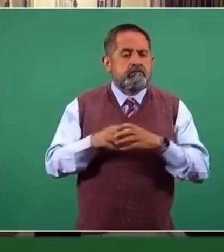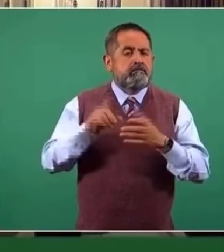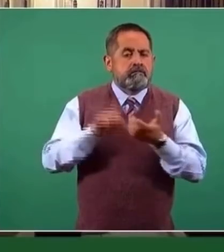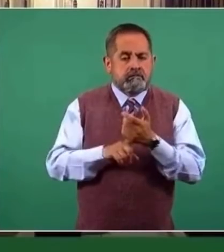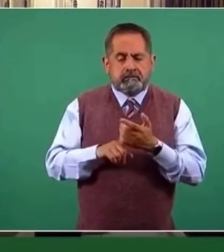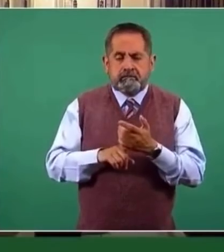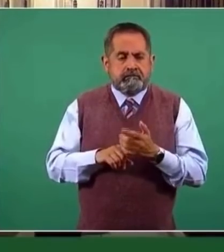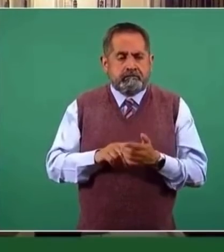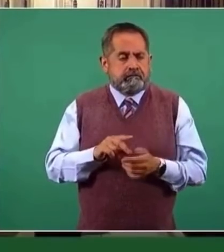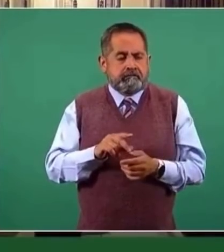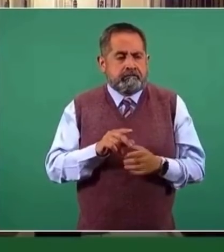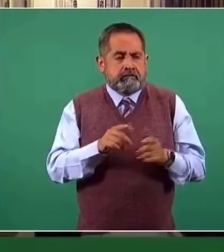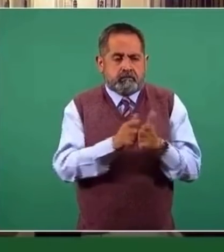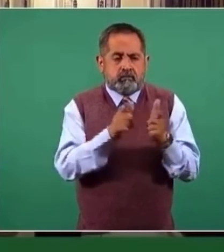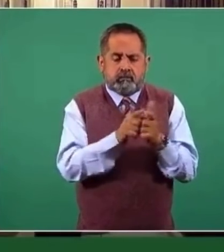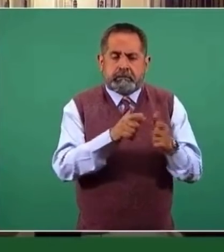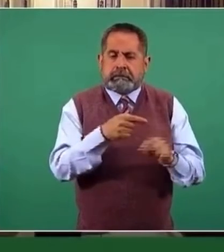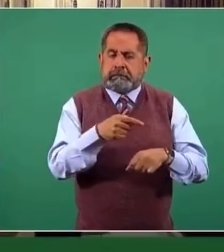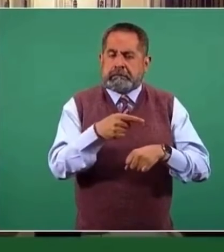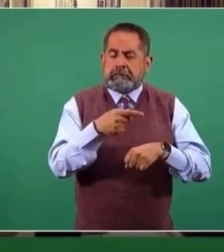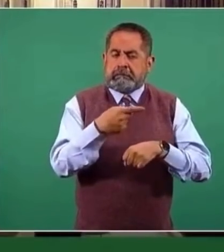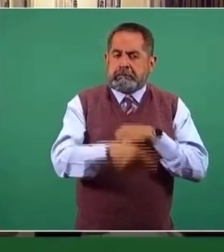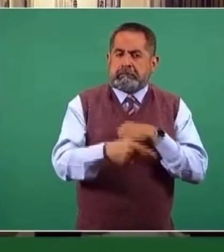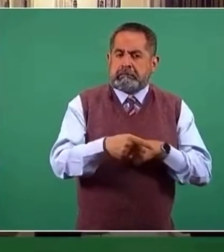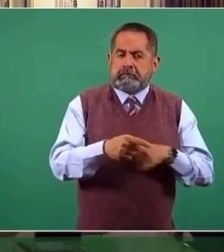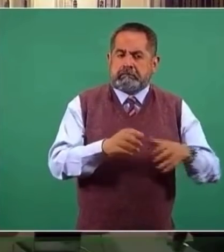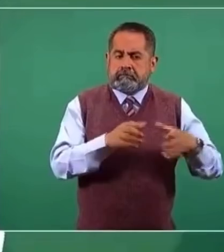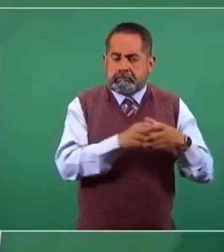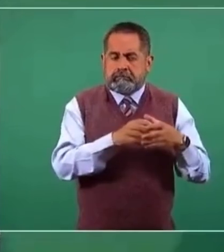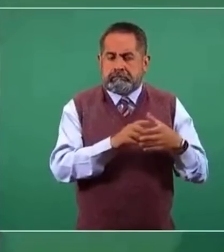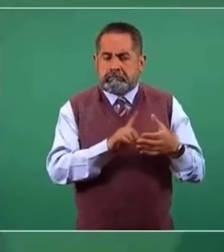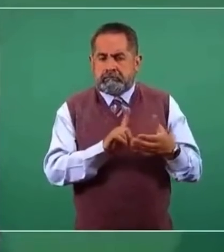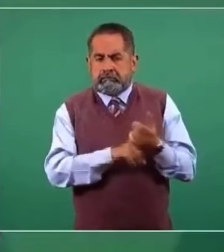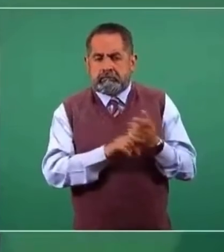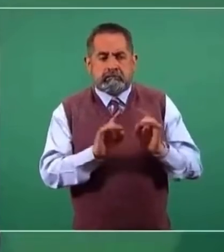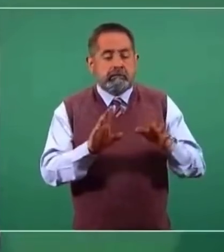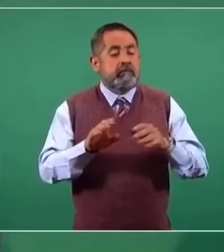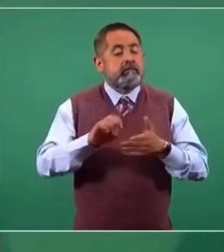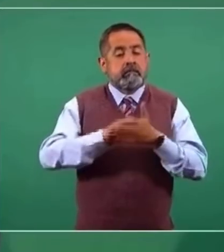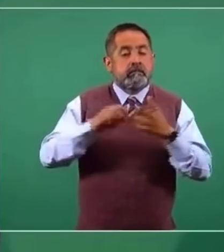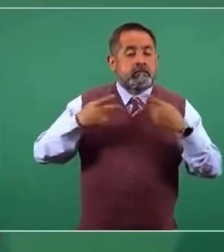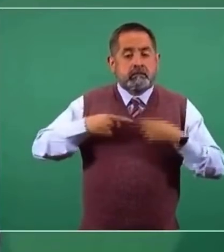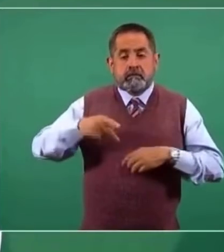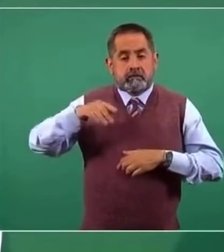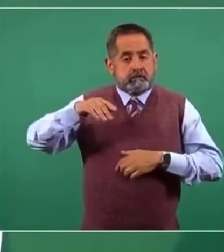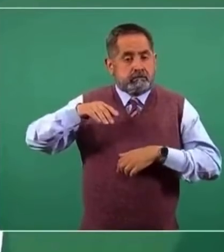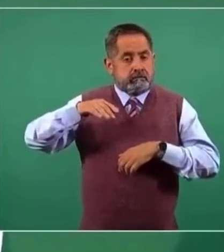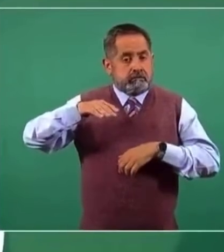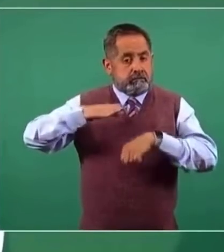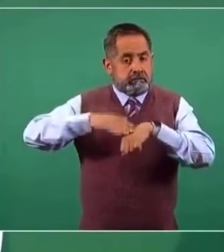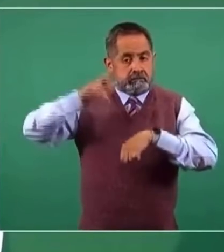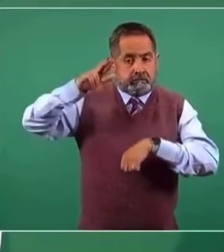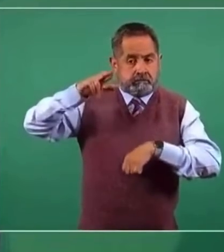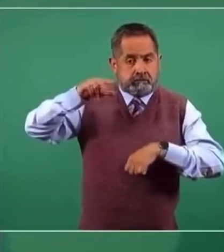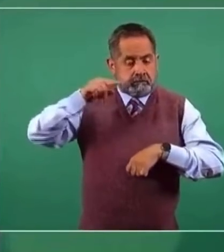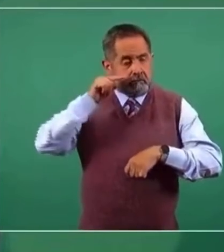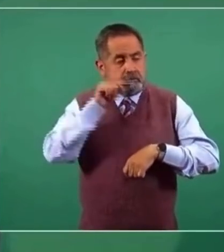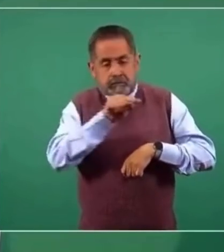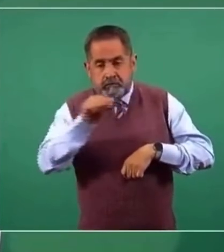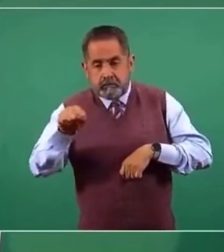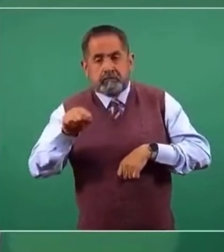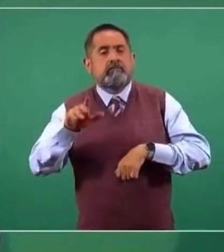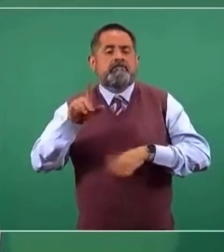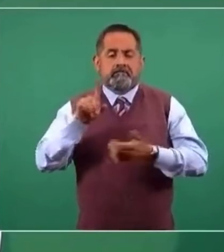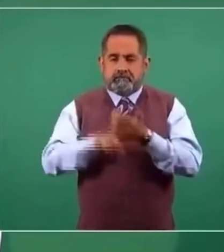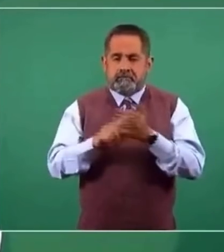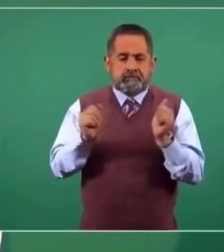riesgo particulares, en donde en personas mayores sobre todo ha sido evidenciada una asociación